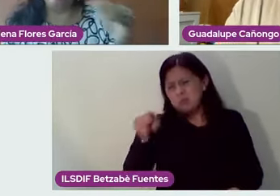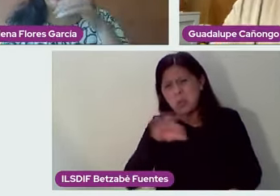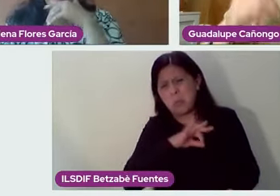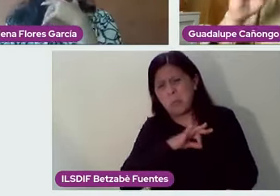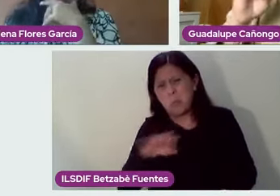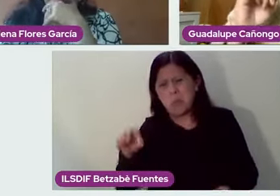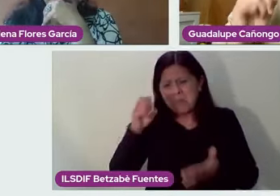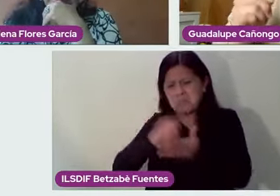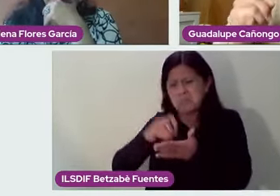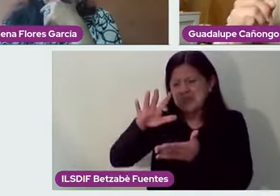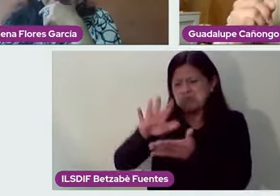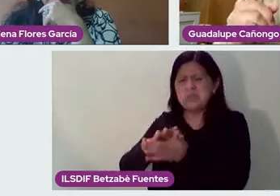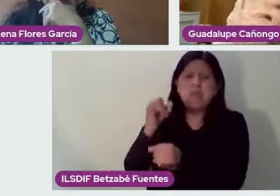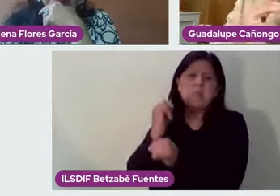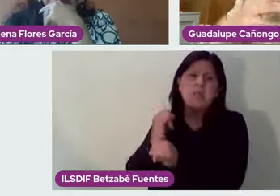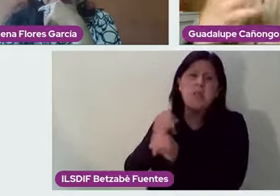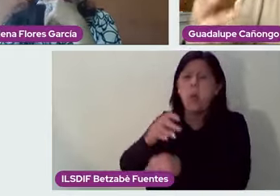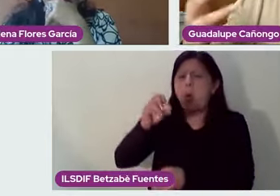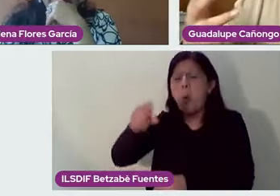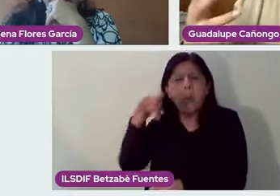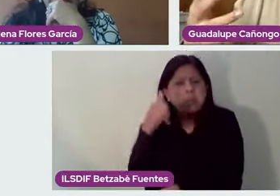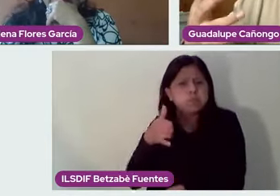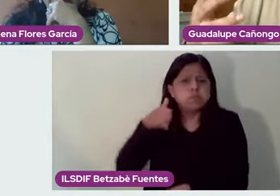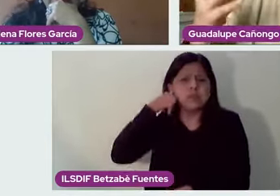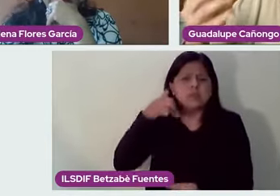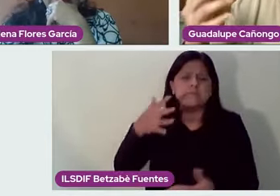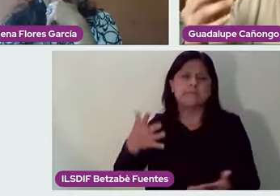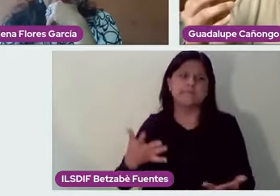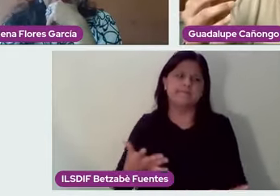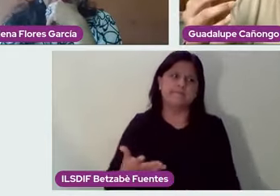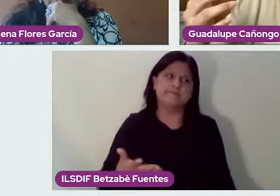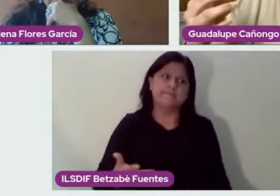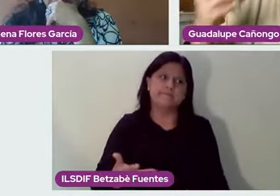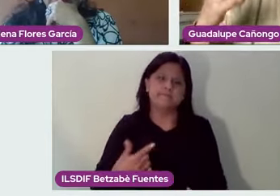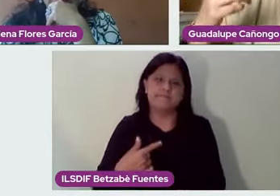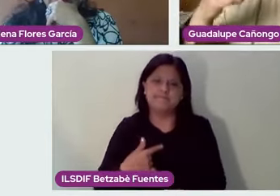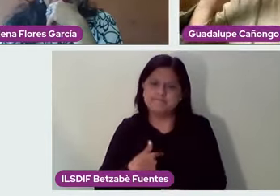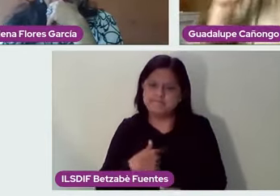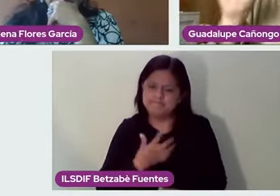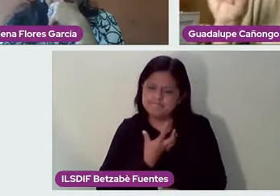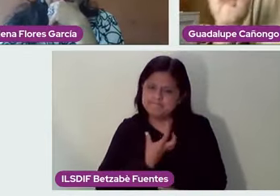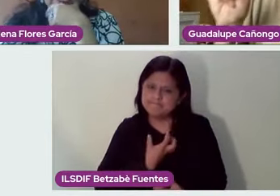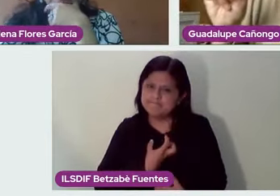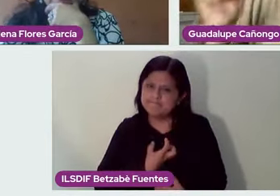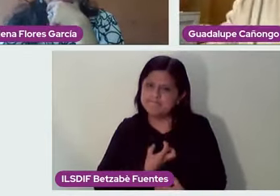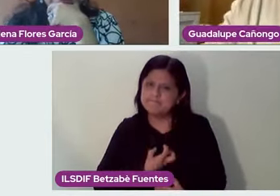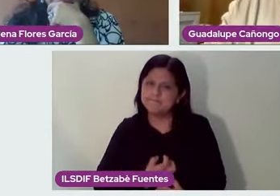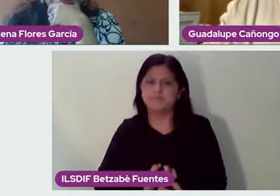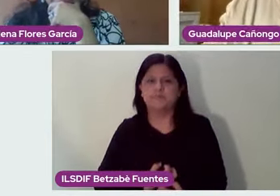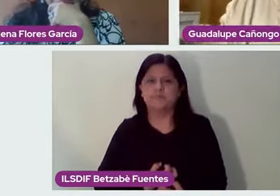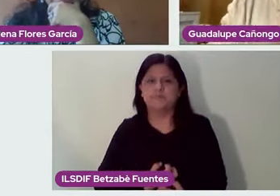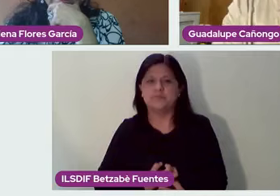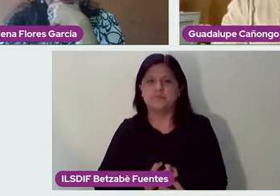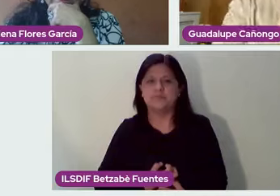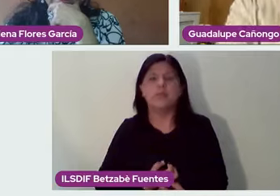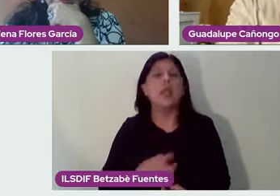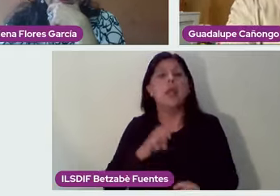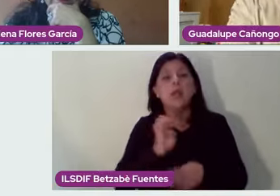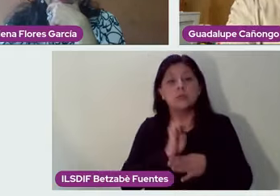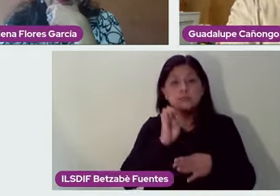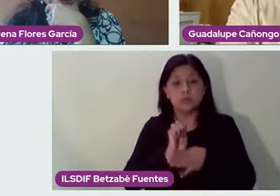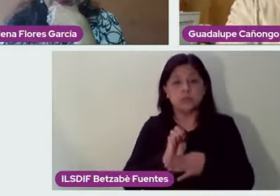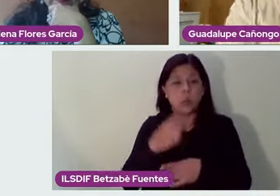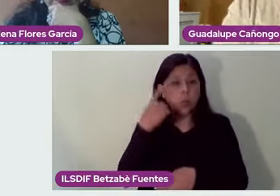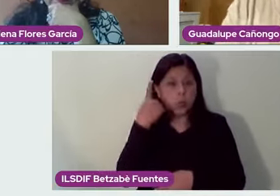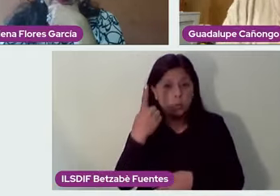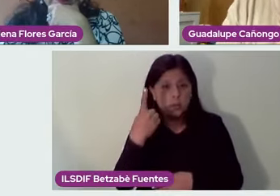trabajar, más allá de la cuestión técnica. O sea, Hay dos cosas que trabajar. Una cosa es aprender